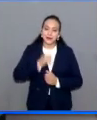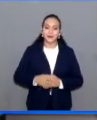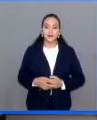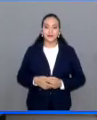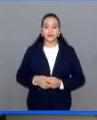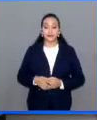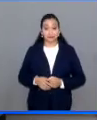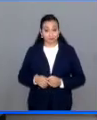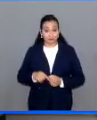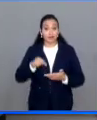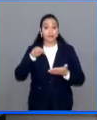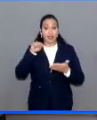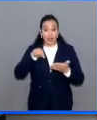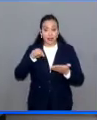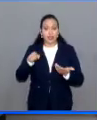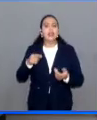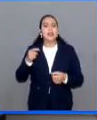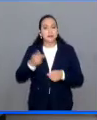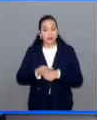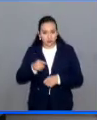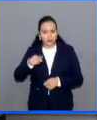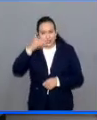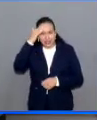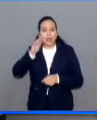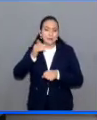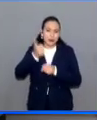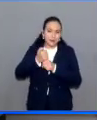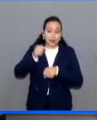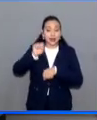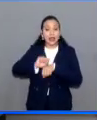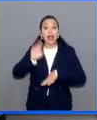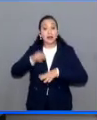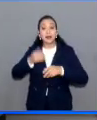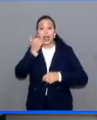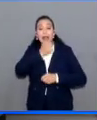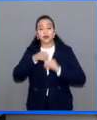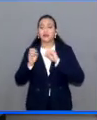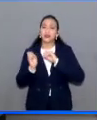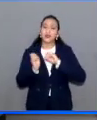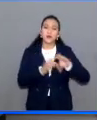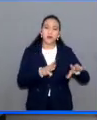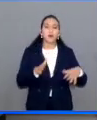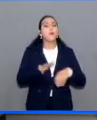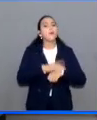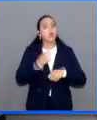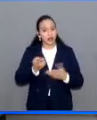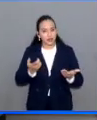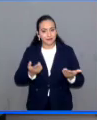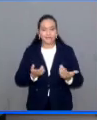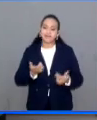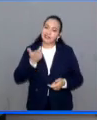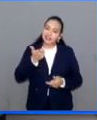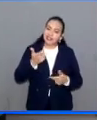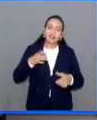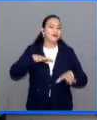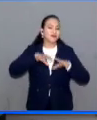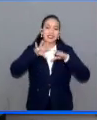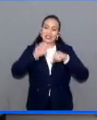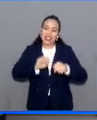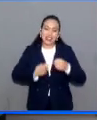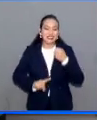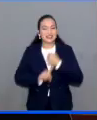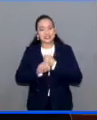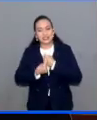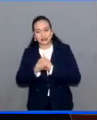mayor incidencia el abandono escolar, ya que afrontan en mayor grado problemas socioeconómicos para ejercer su derecho a